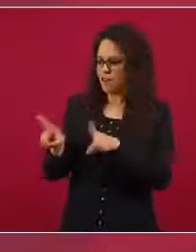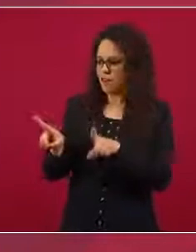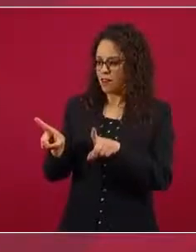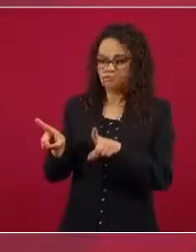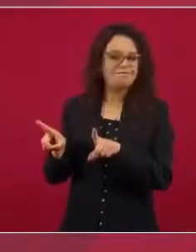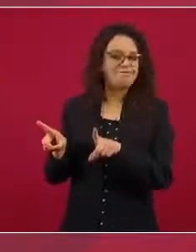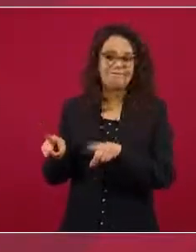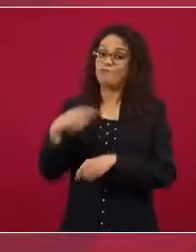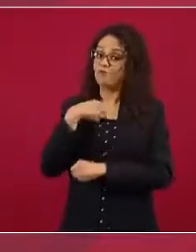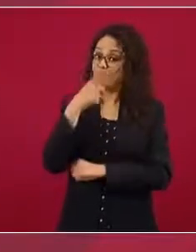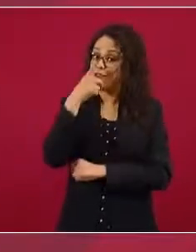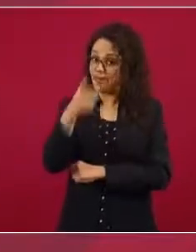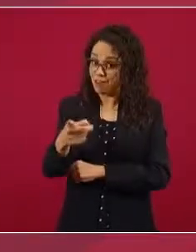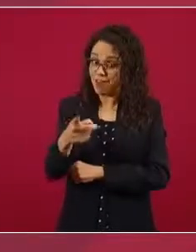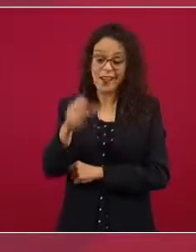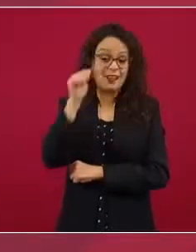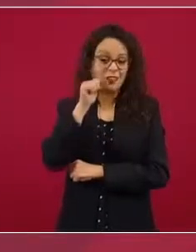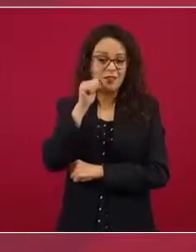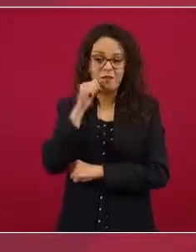mismo,